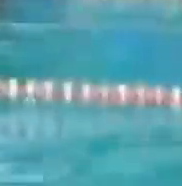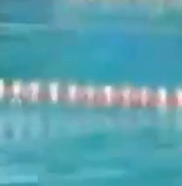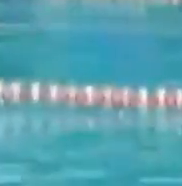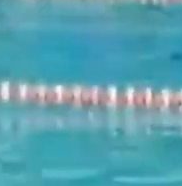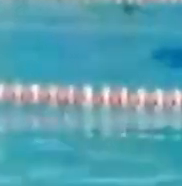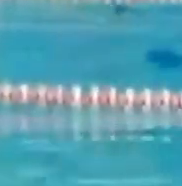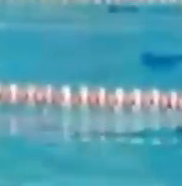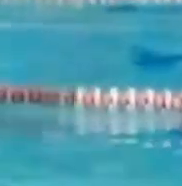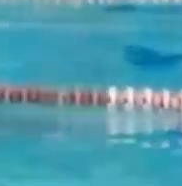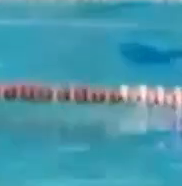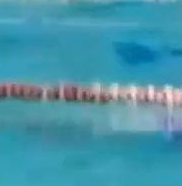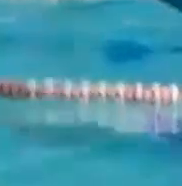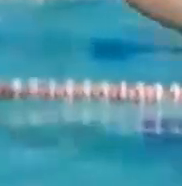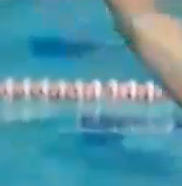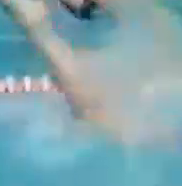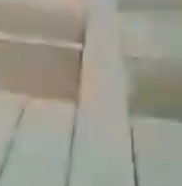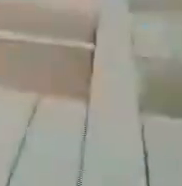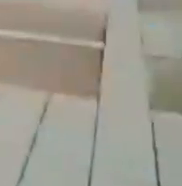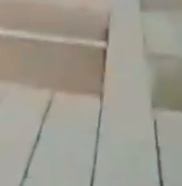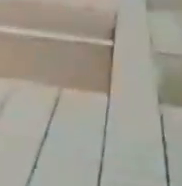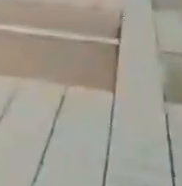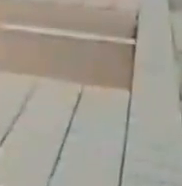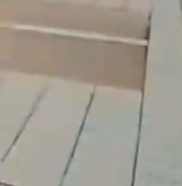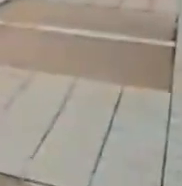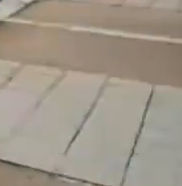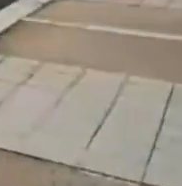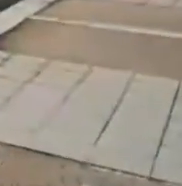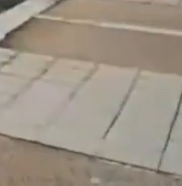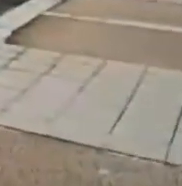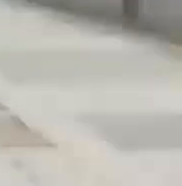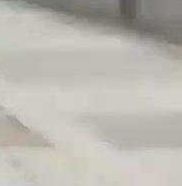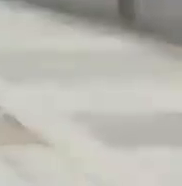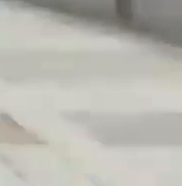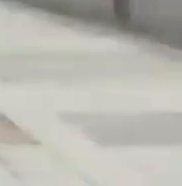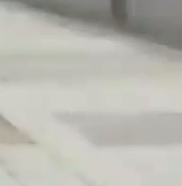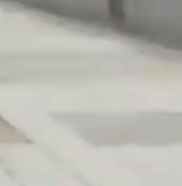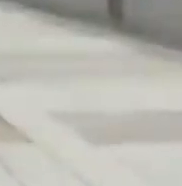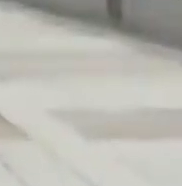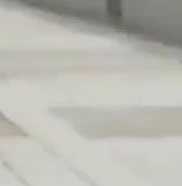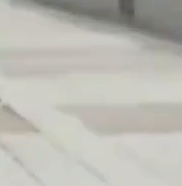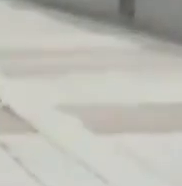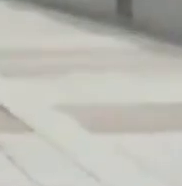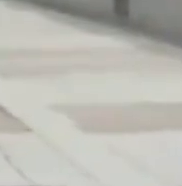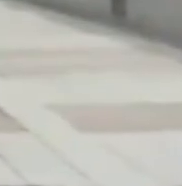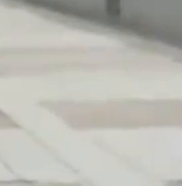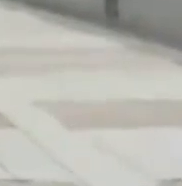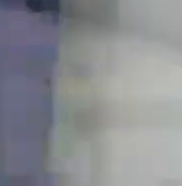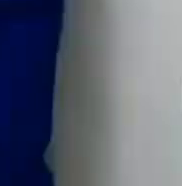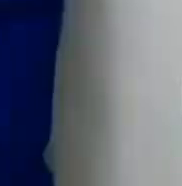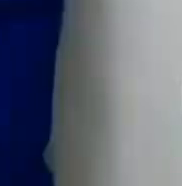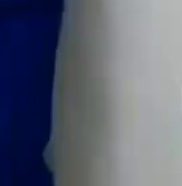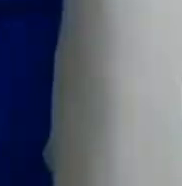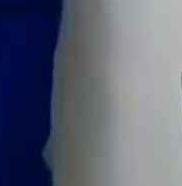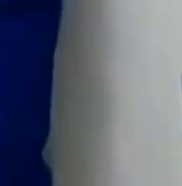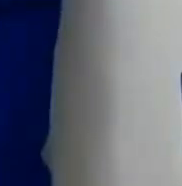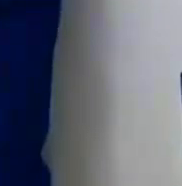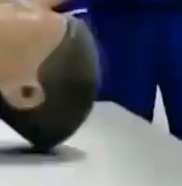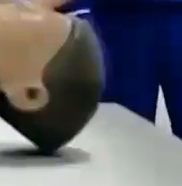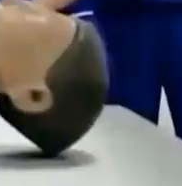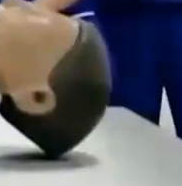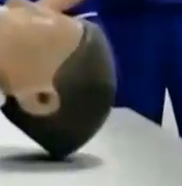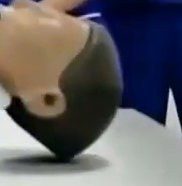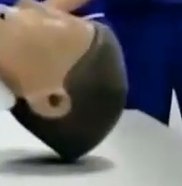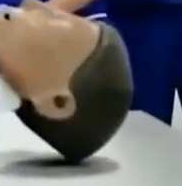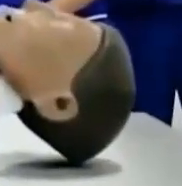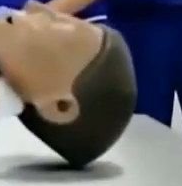administrativo y docente informó entre otras cosas que la WAP destinó 1 millones de pesos al Hospital Universitario por dos años ha